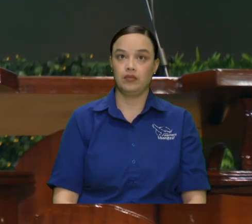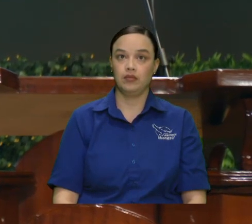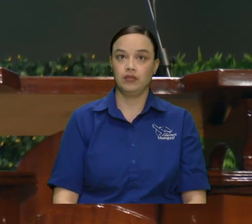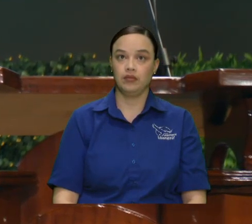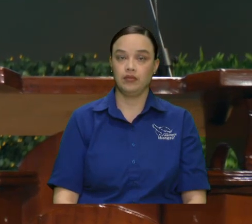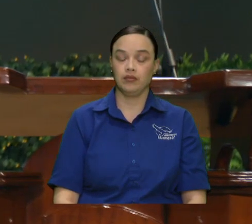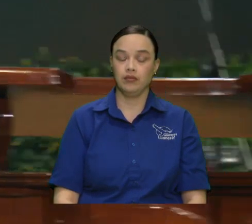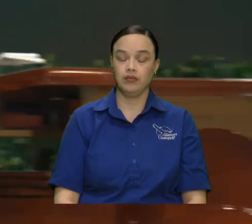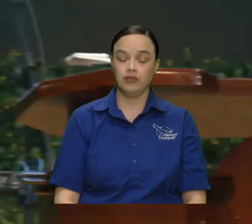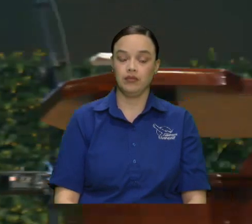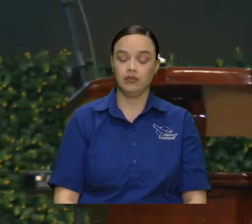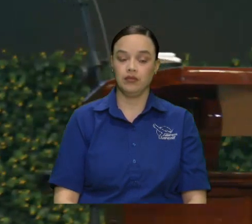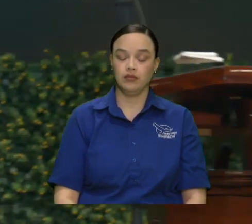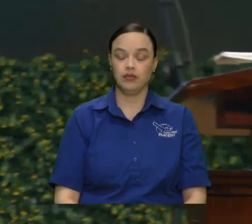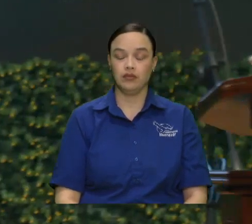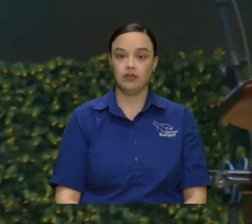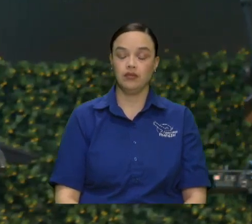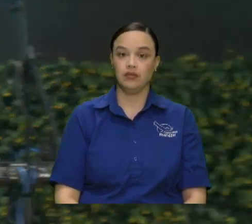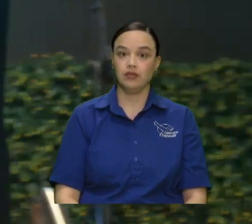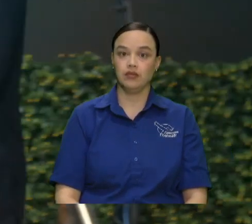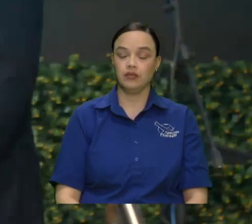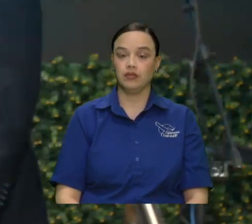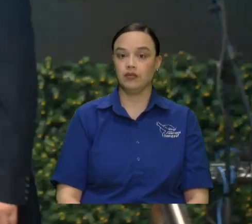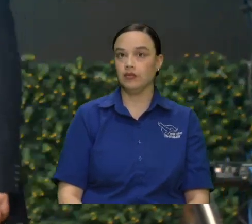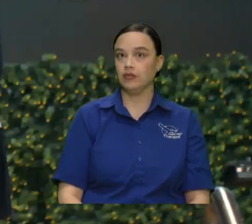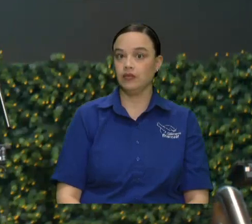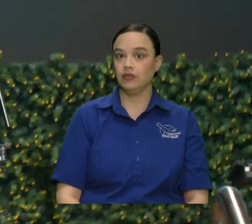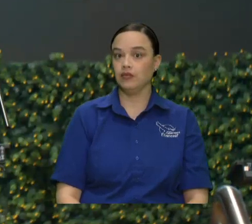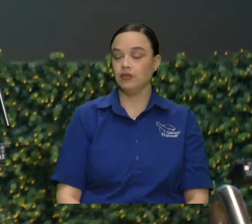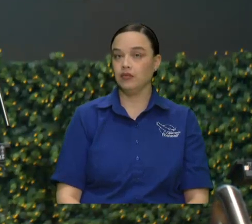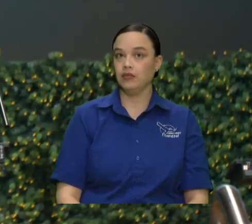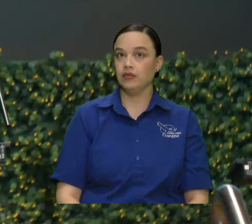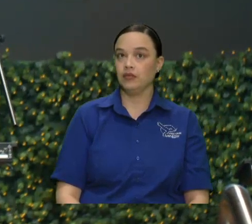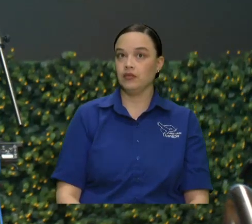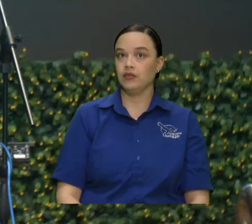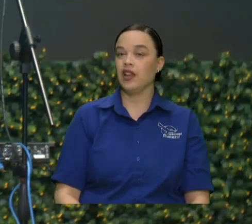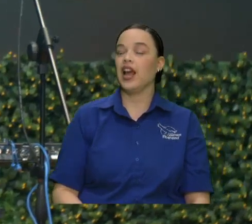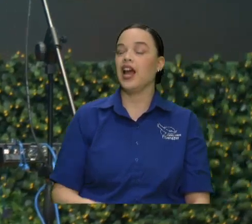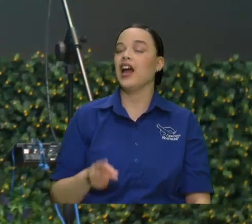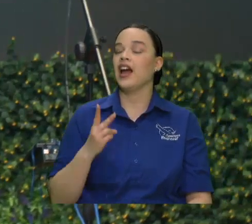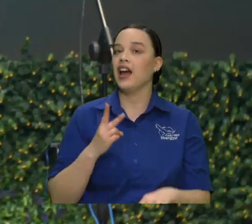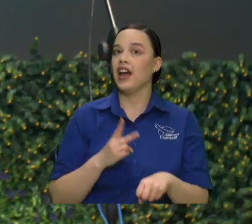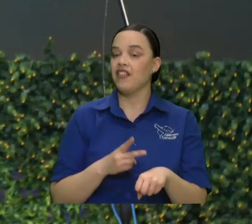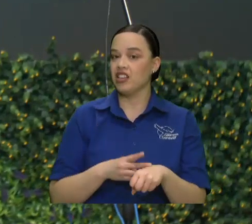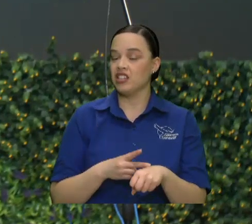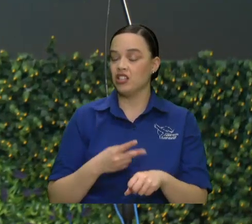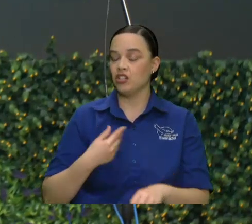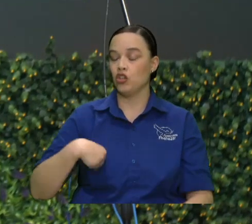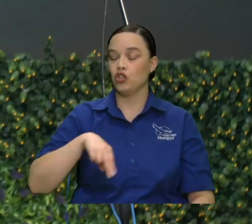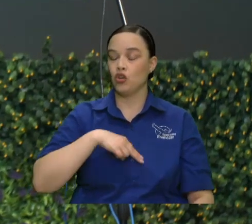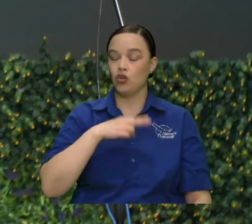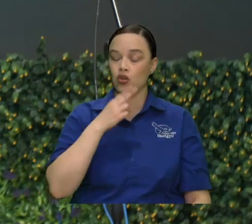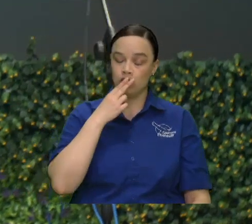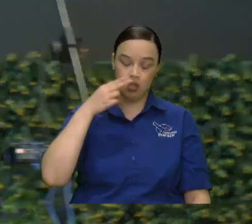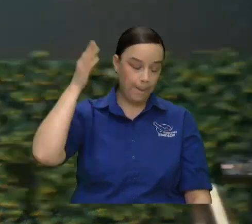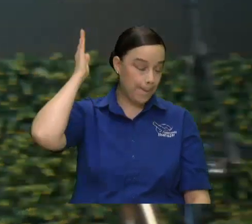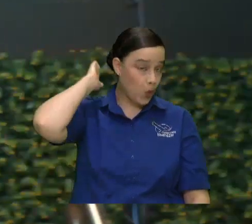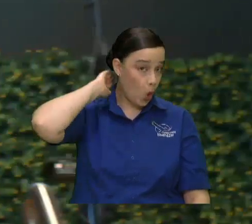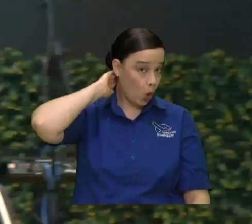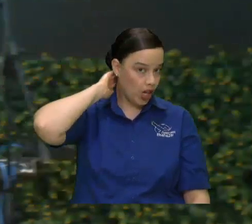entonces a veces uno tiene un tantito pero un poquito de hipocresía y en lugar de